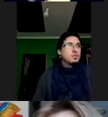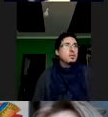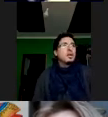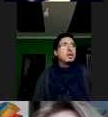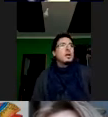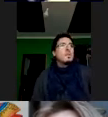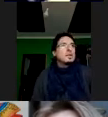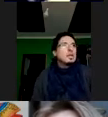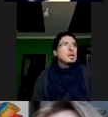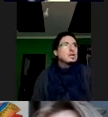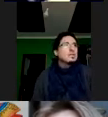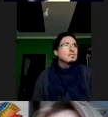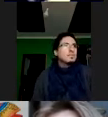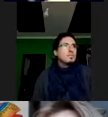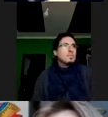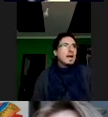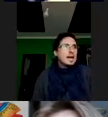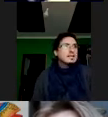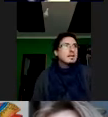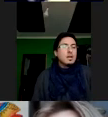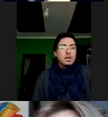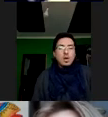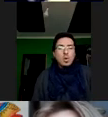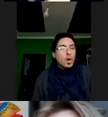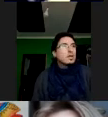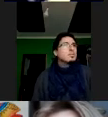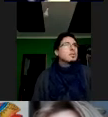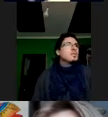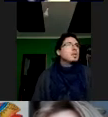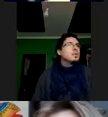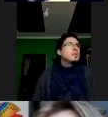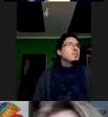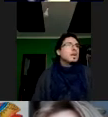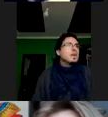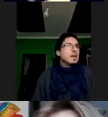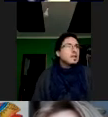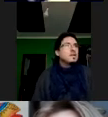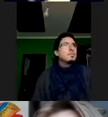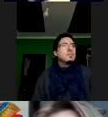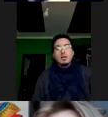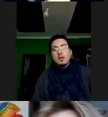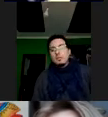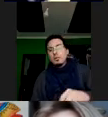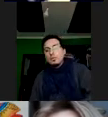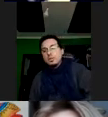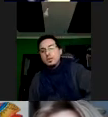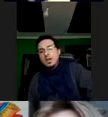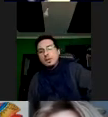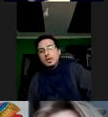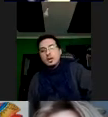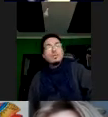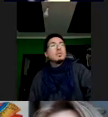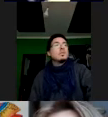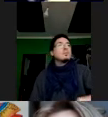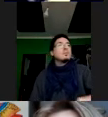por responder. Matías, Axel, Juan, también te felicito. Génesis también por responder, que fue la